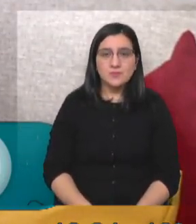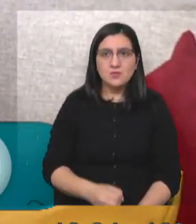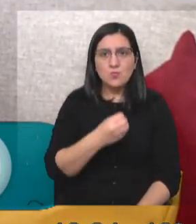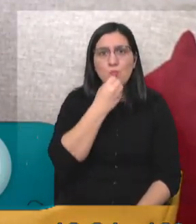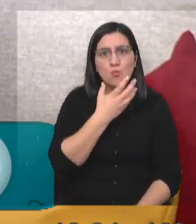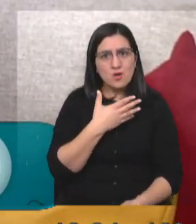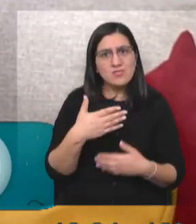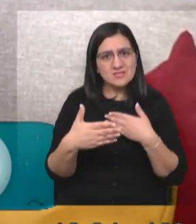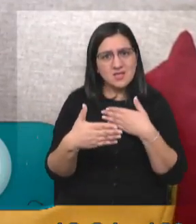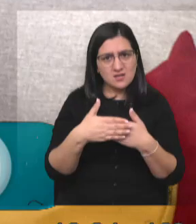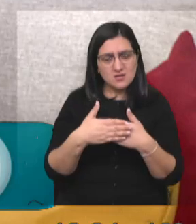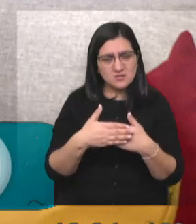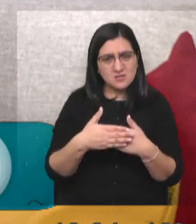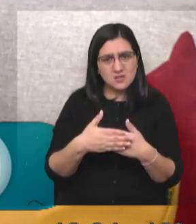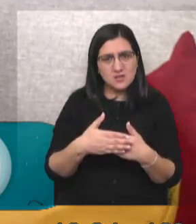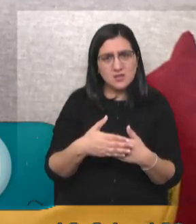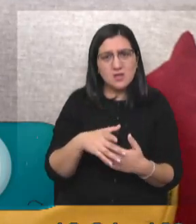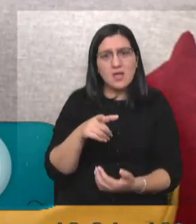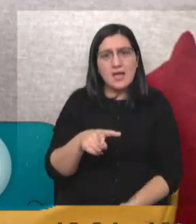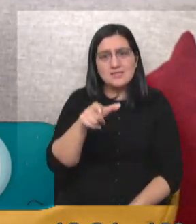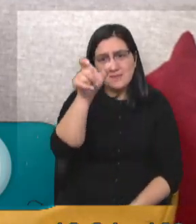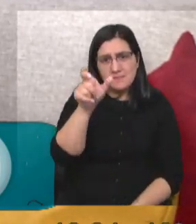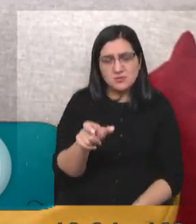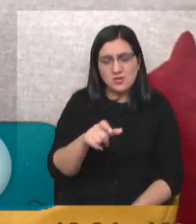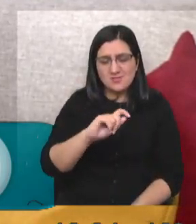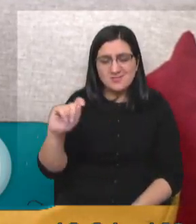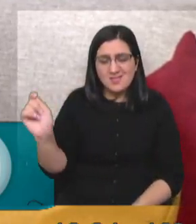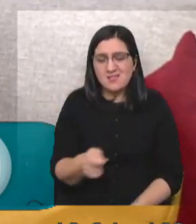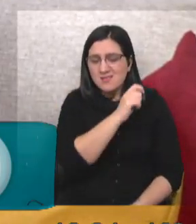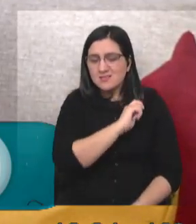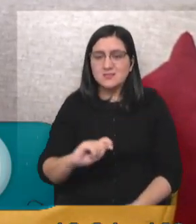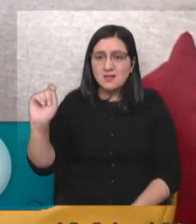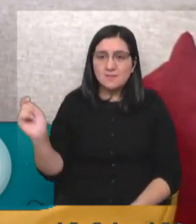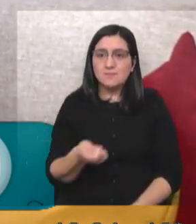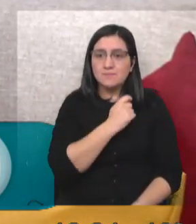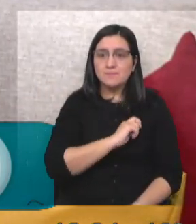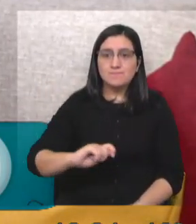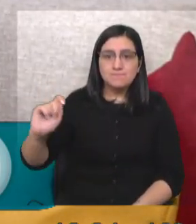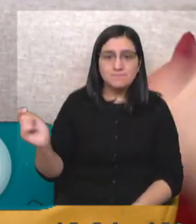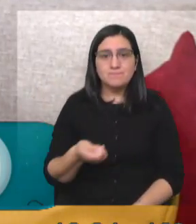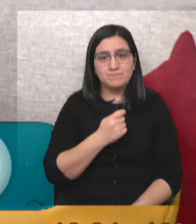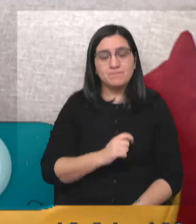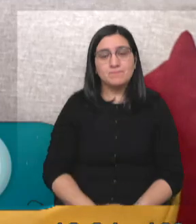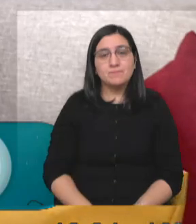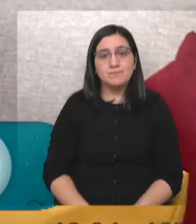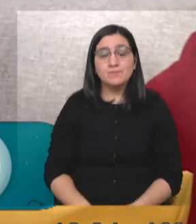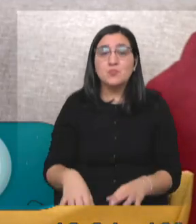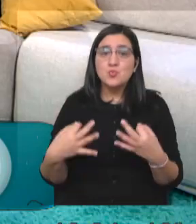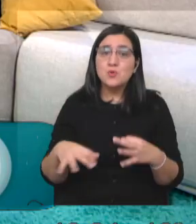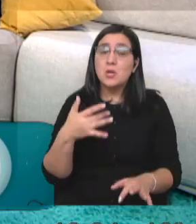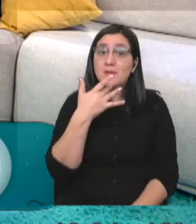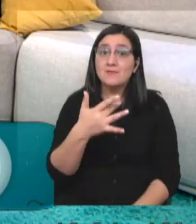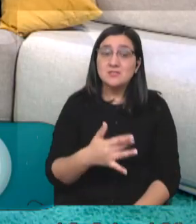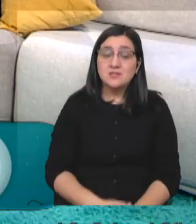de acercarse al universo de este tenista o este deportista absolutamente excepcional. Ay, me lo quedo. Una maravilla. En